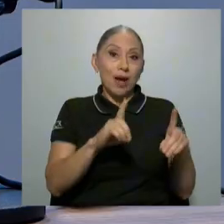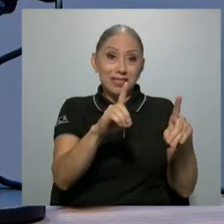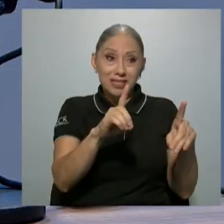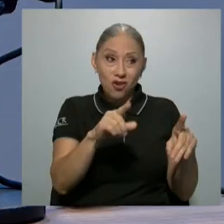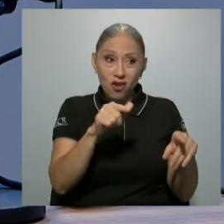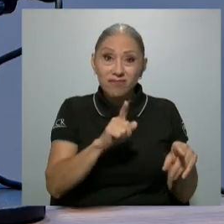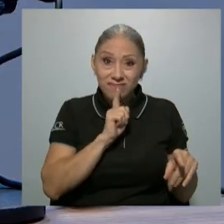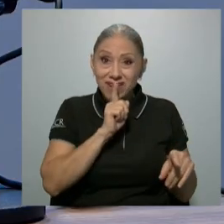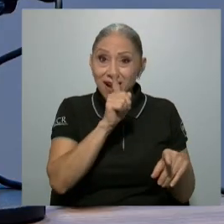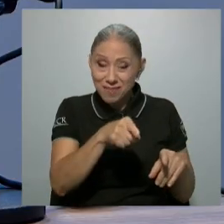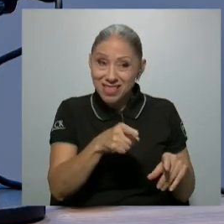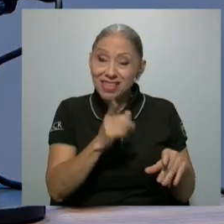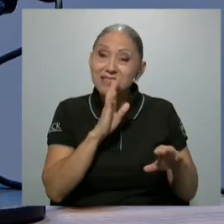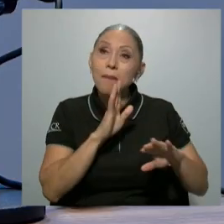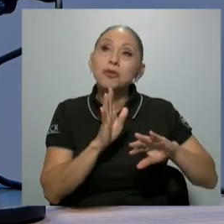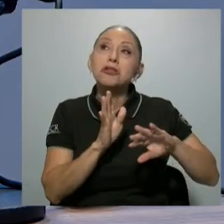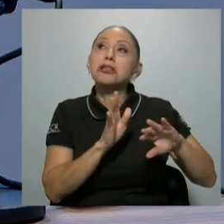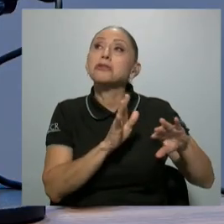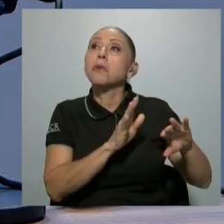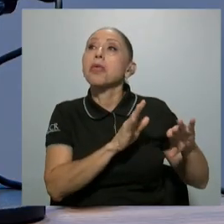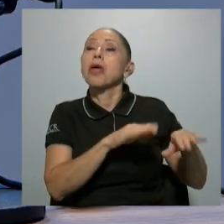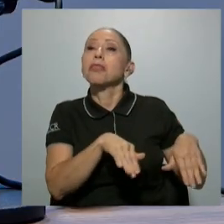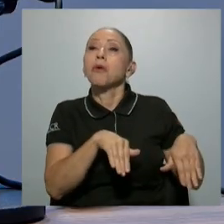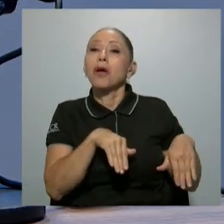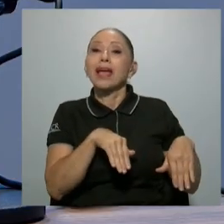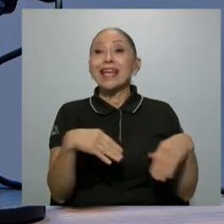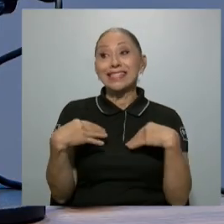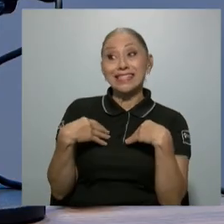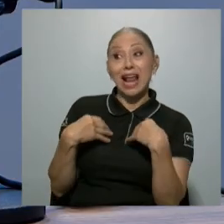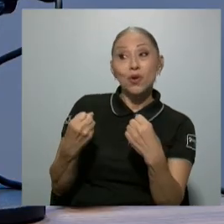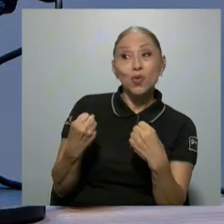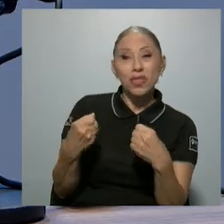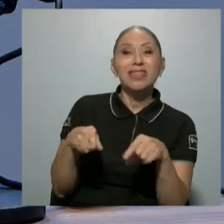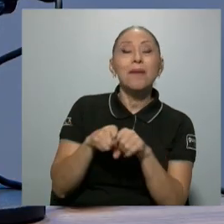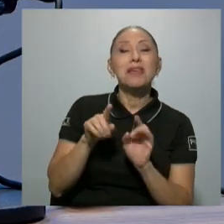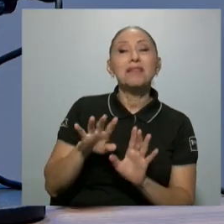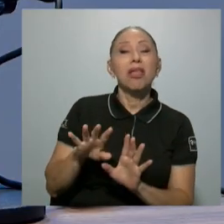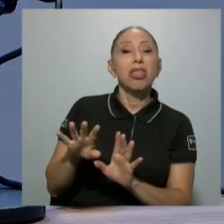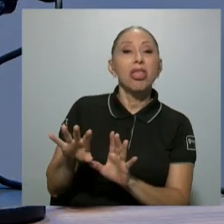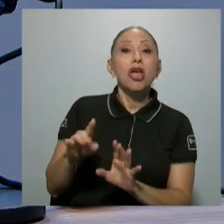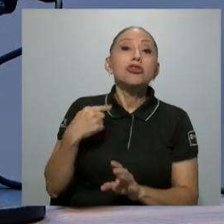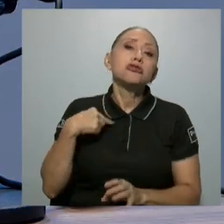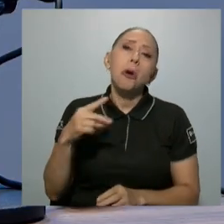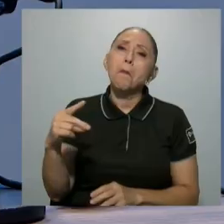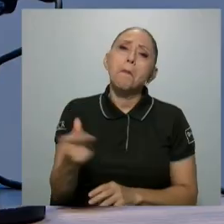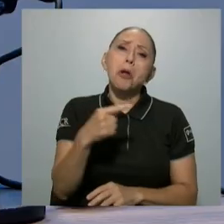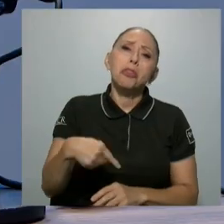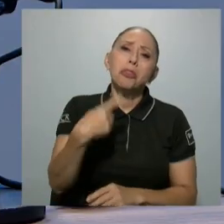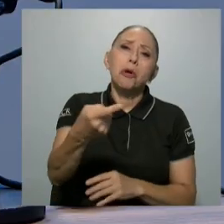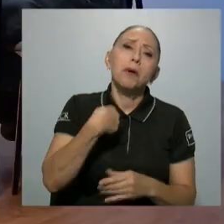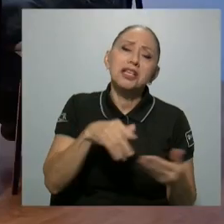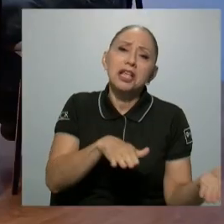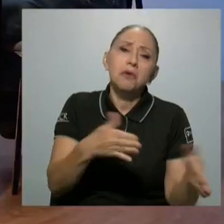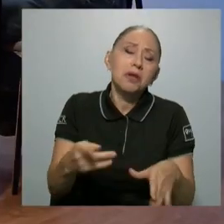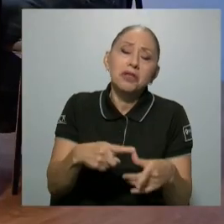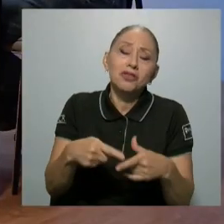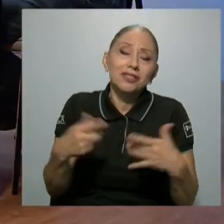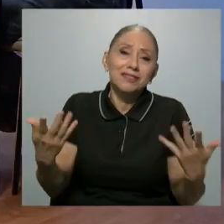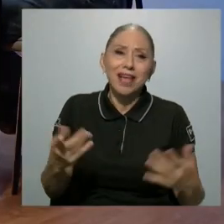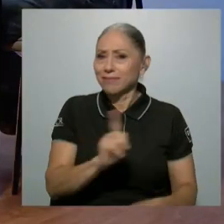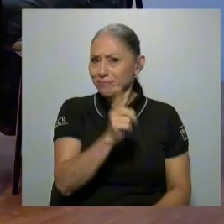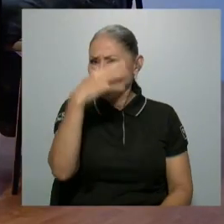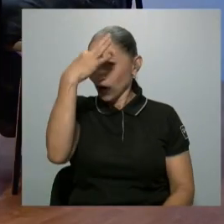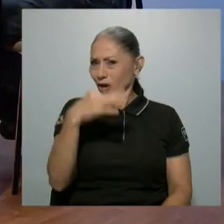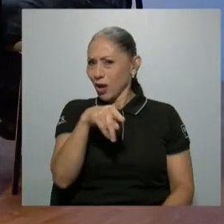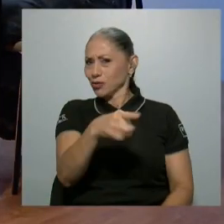que salud lo estamos descuidando. Yo estaré muerto pronto, de manera que la de salud no me... Que no creo, que faltan muchos años aún.